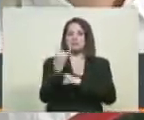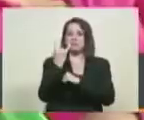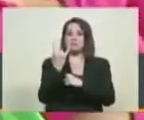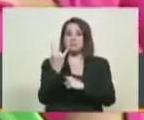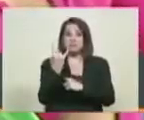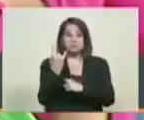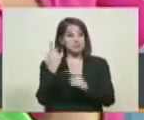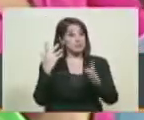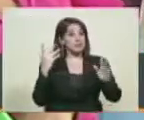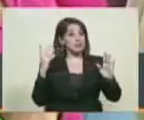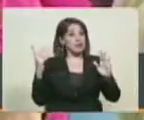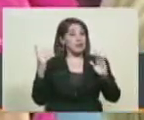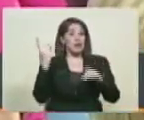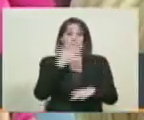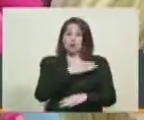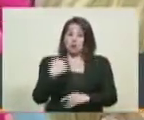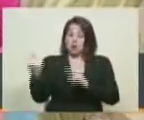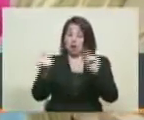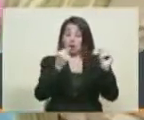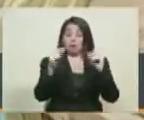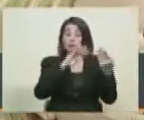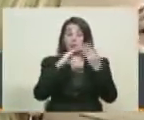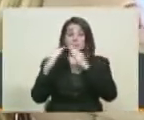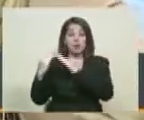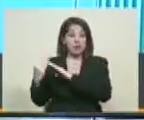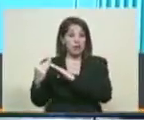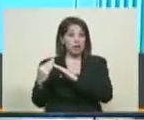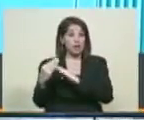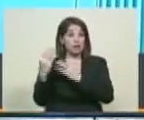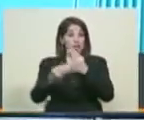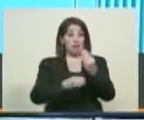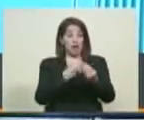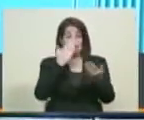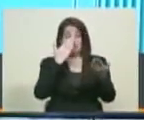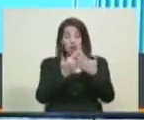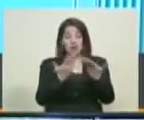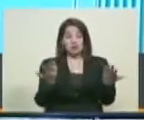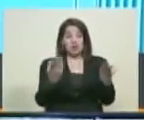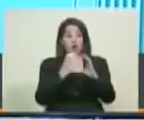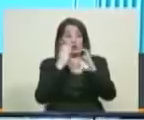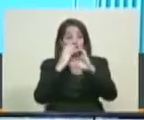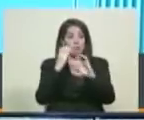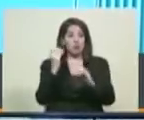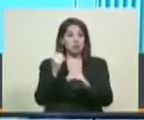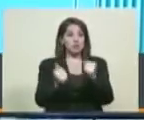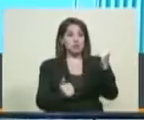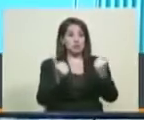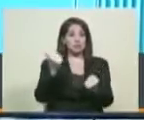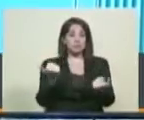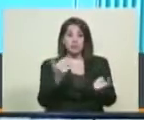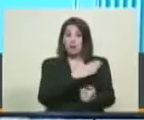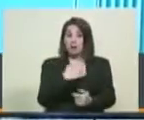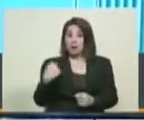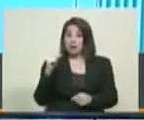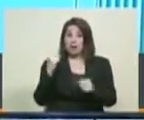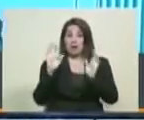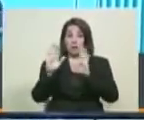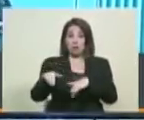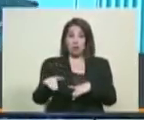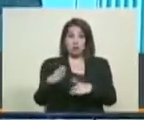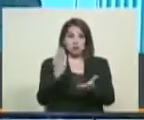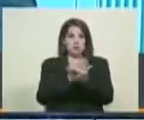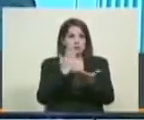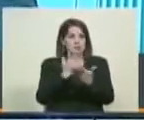Yo quiero que ese debate lo den las comunidades, las comunas, cara a cara con los transportistas. ¿Quieren apoyo? Siempre lo han